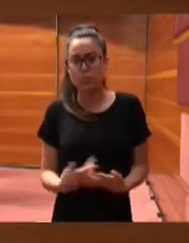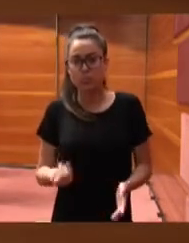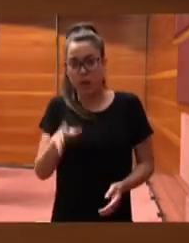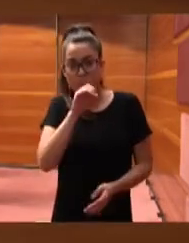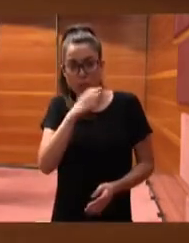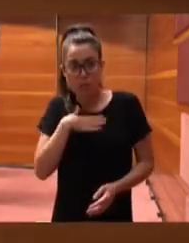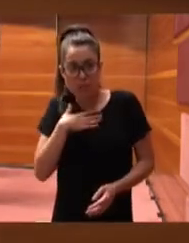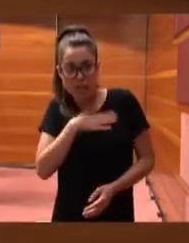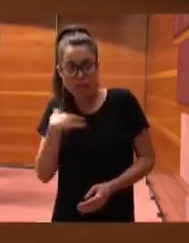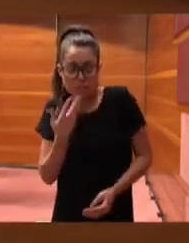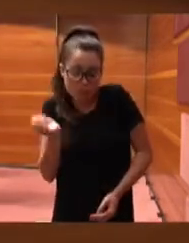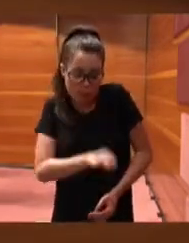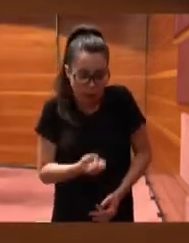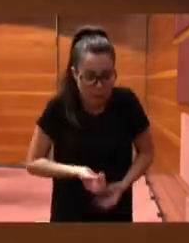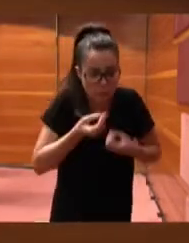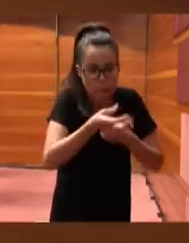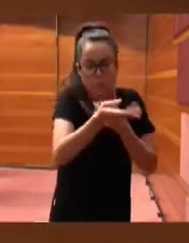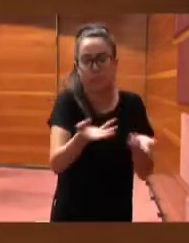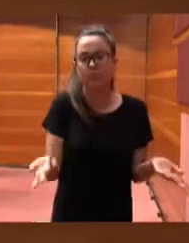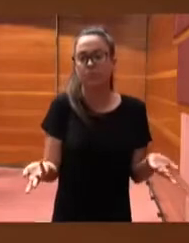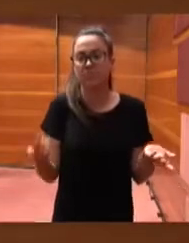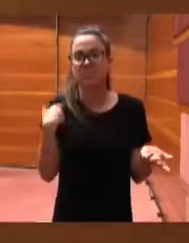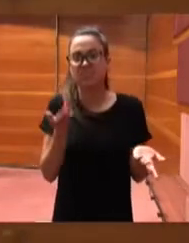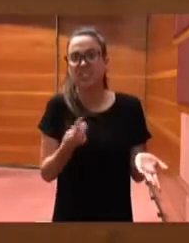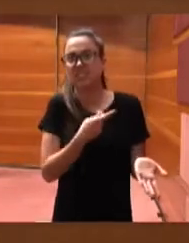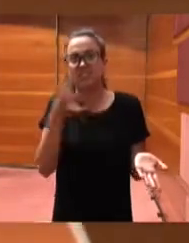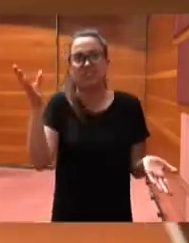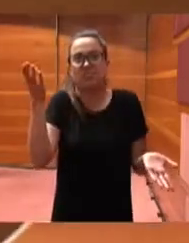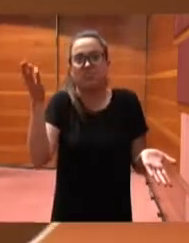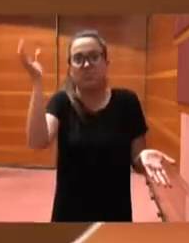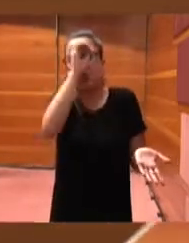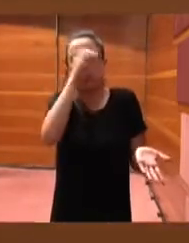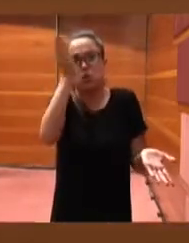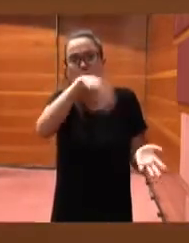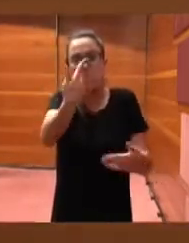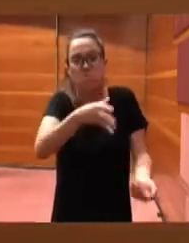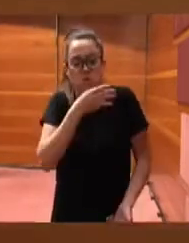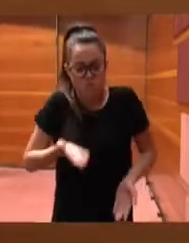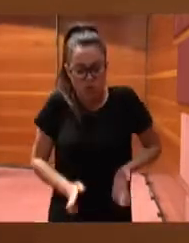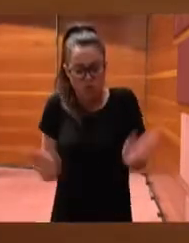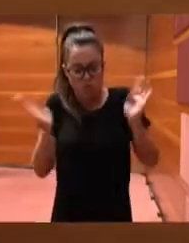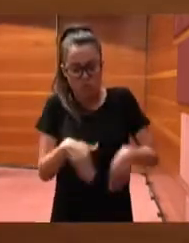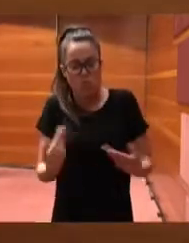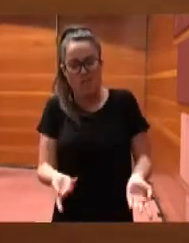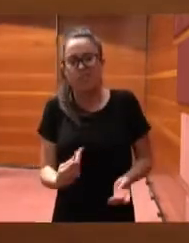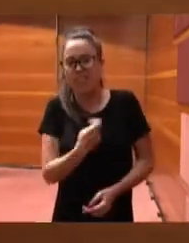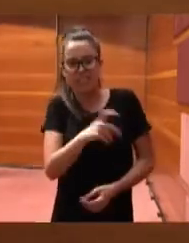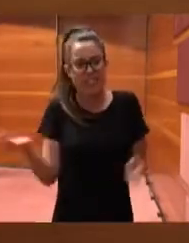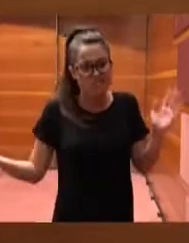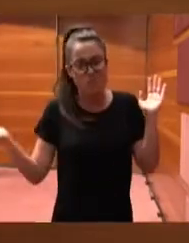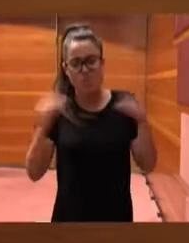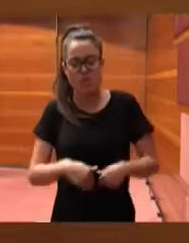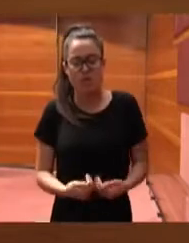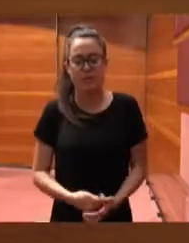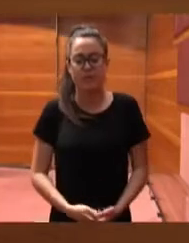¿eh? Pues como decías antes, es que no tengo conocimiento. Pero es que yo no tengo ni siquiera la necesidad, ya no se trata de conocimiento.